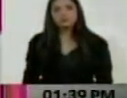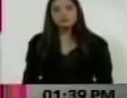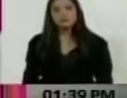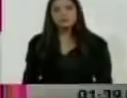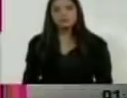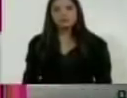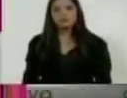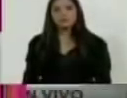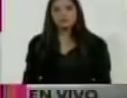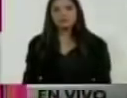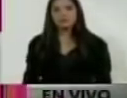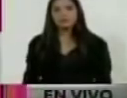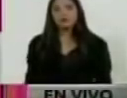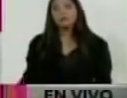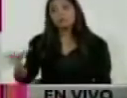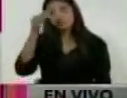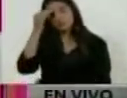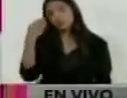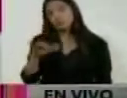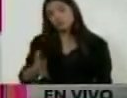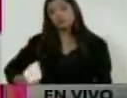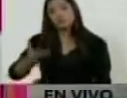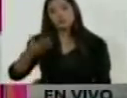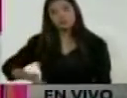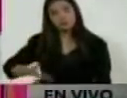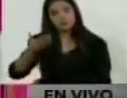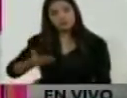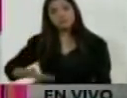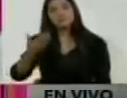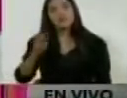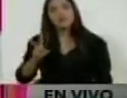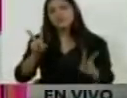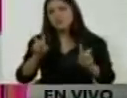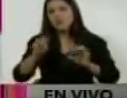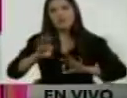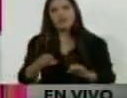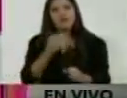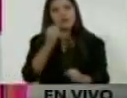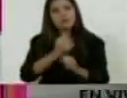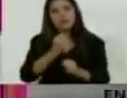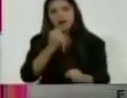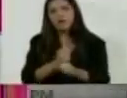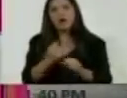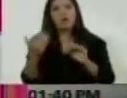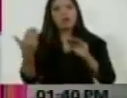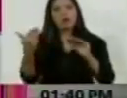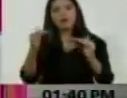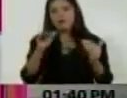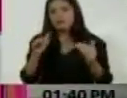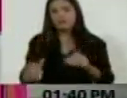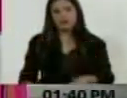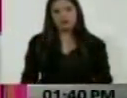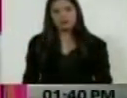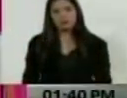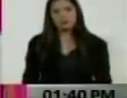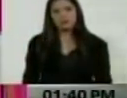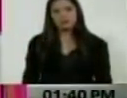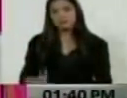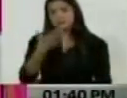Es el aprendizaje fundamental de un nuevo método de trabajo, de una nueva ética, que deja